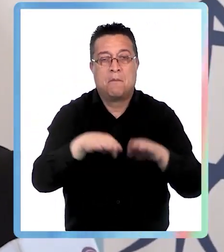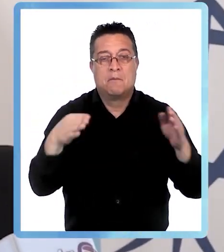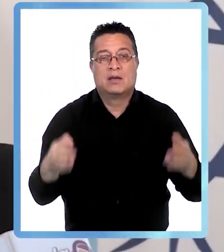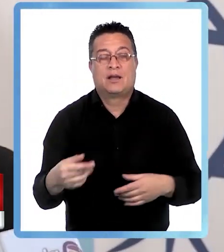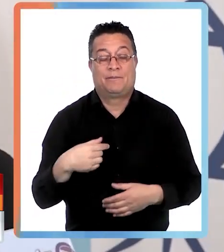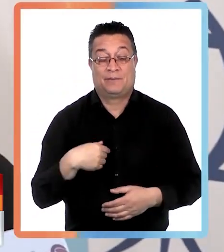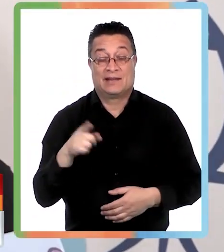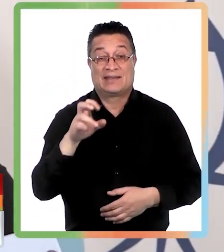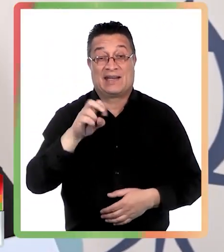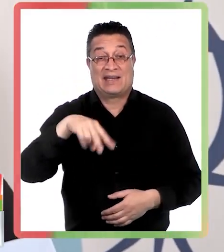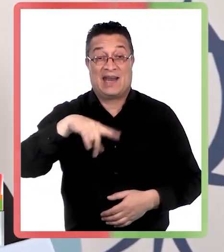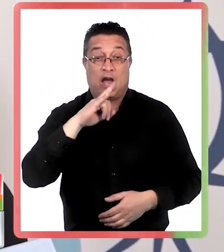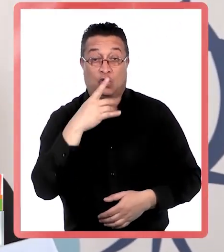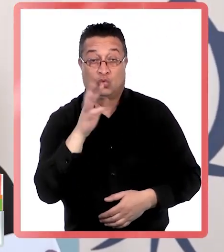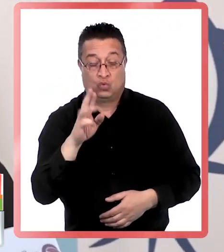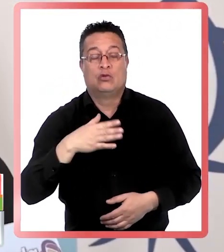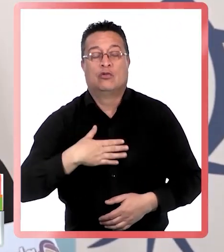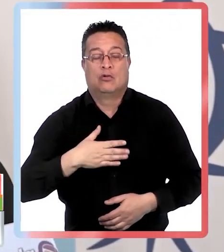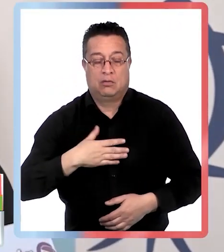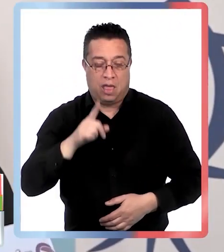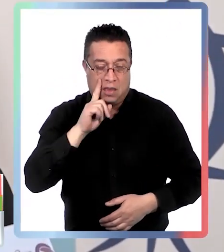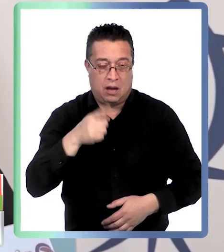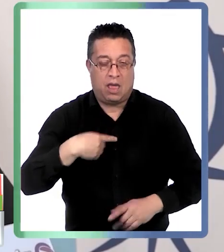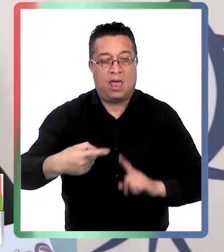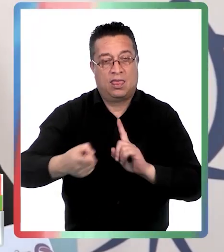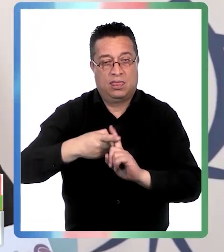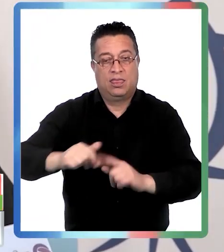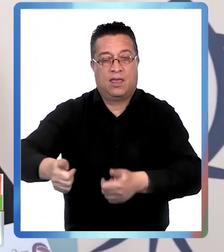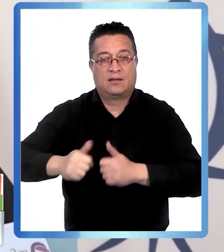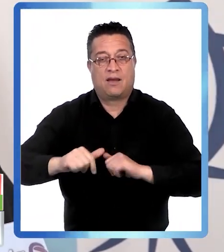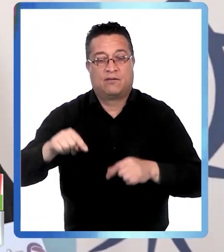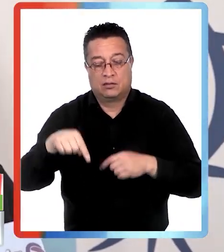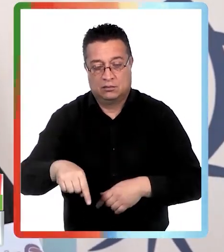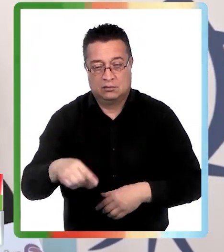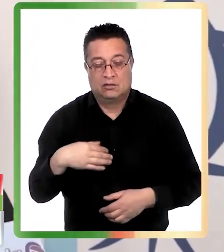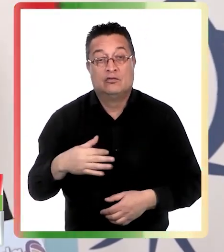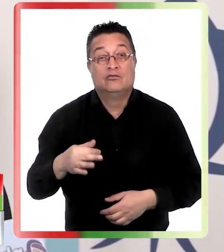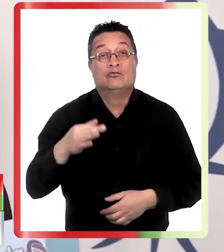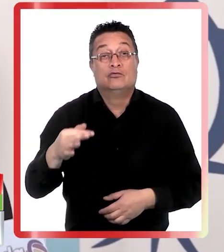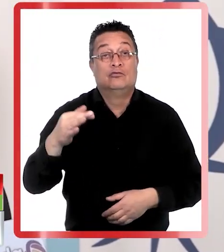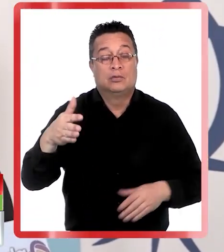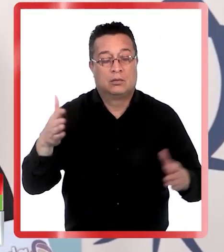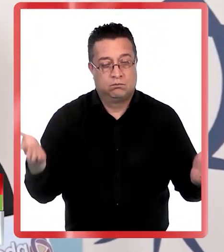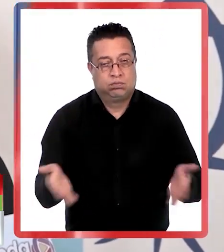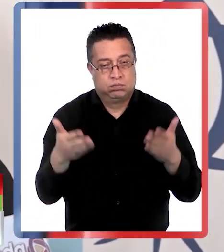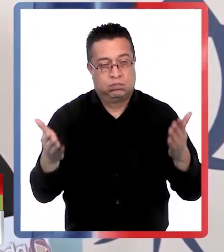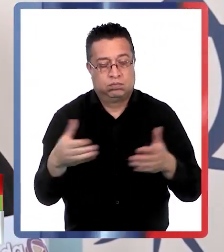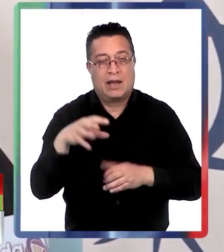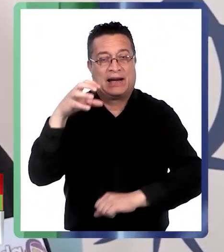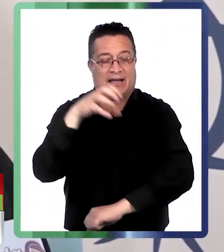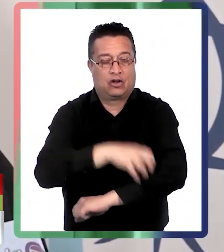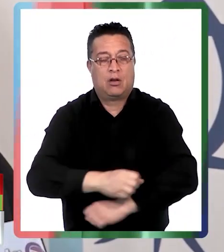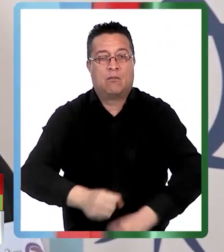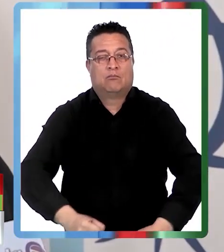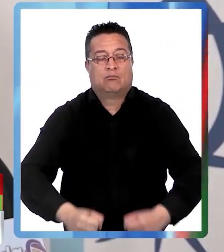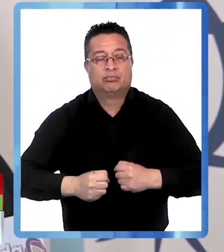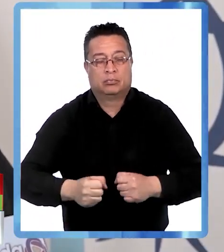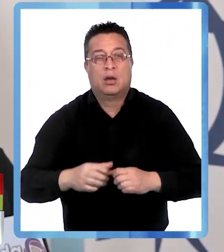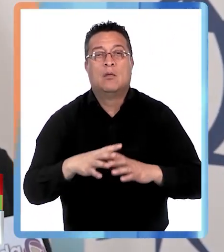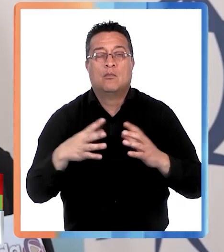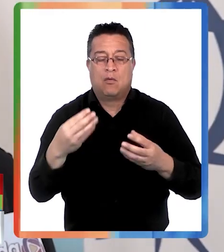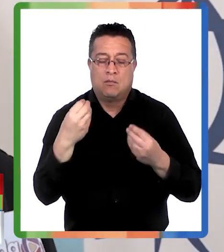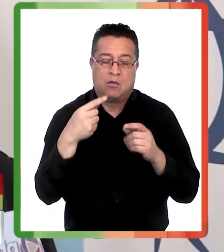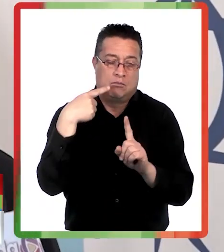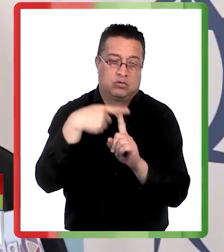sernatur tenemos efectivamente El desafío de hacer que este destino se se levante y se haga mucho más poderoso en nuestra región porque tiene una gran